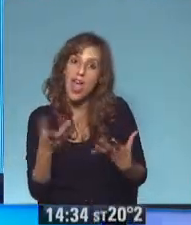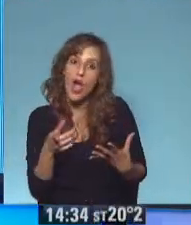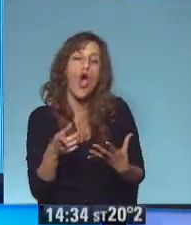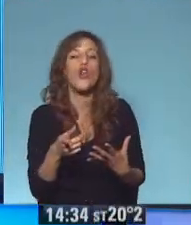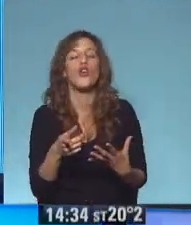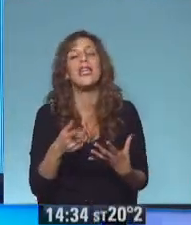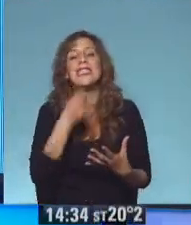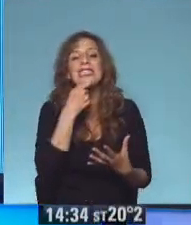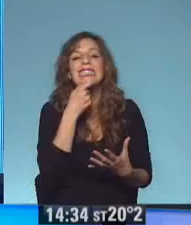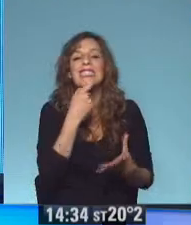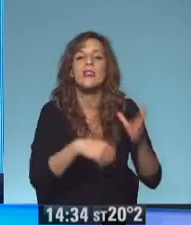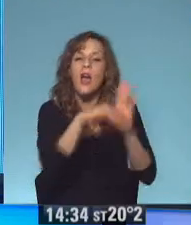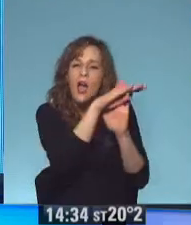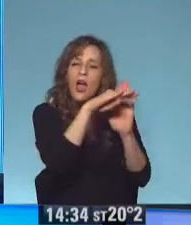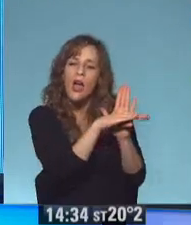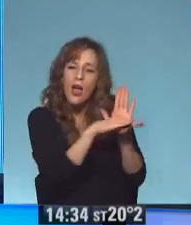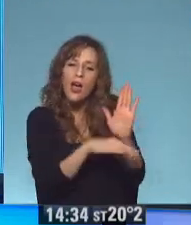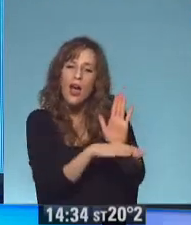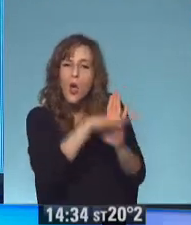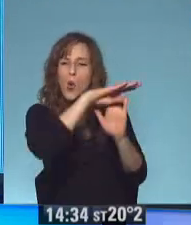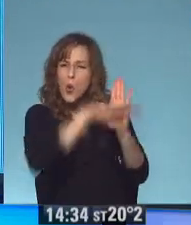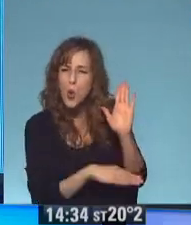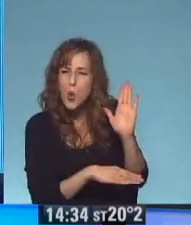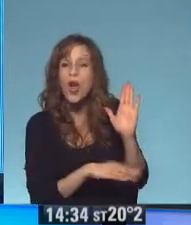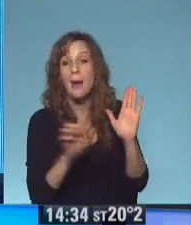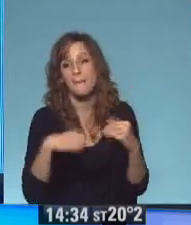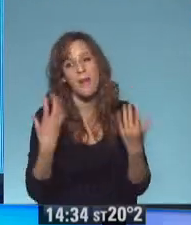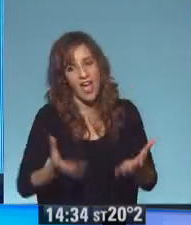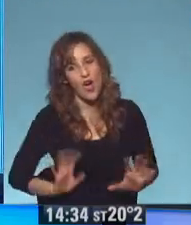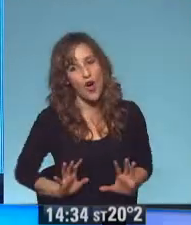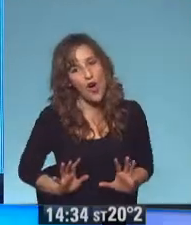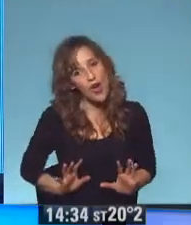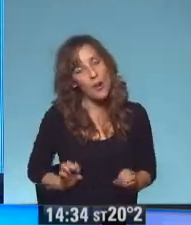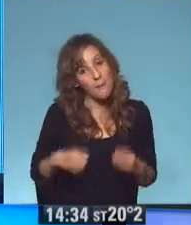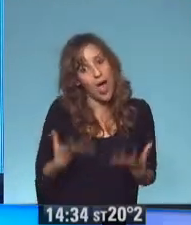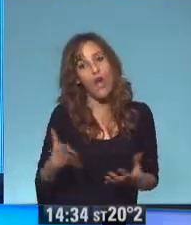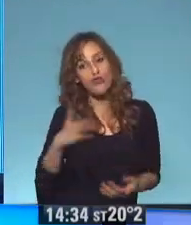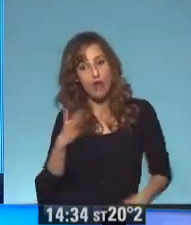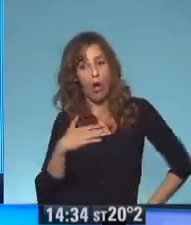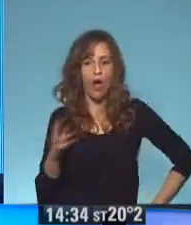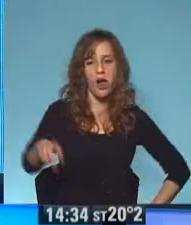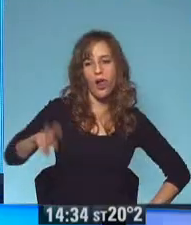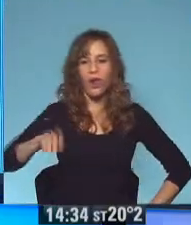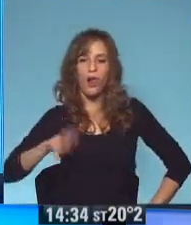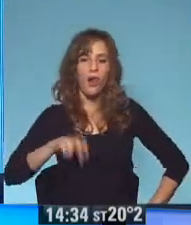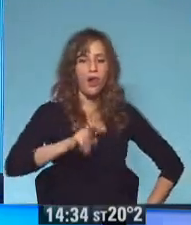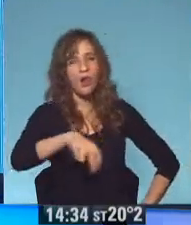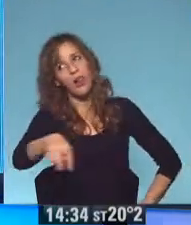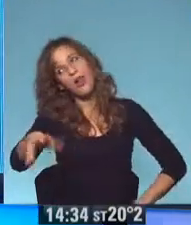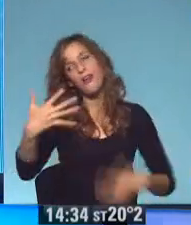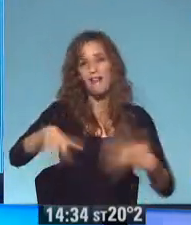autitos chocadores pasé por muchos lugares? ¡La pasé bomba! Maga también la pasó bien, pero no pasó por tantos lugares como yo. No, pasé por la casa del